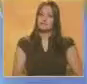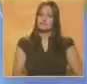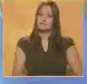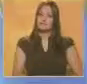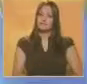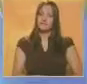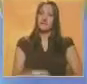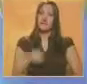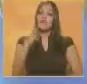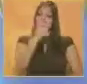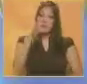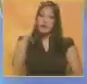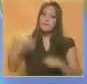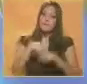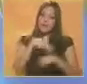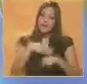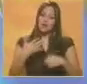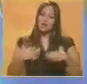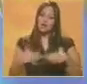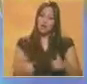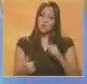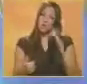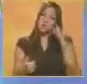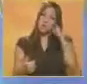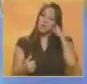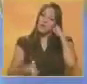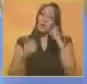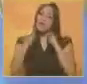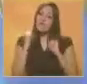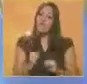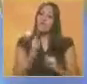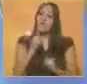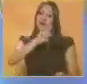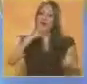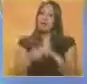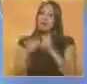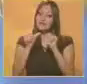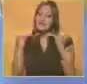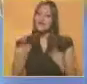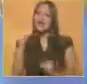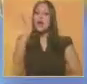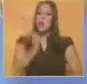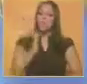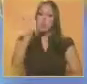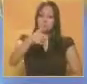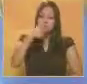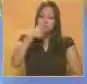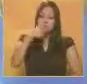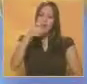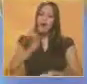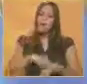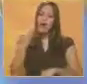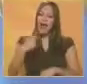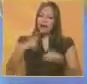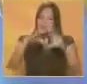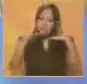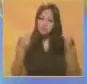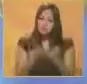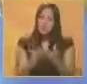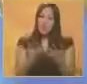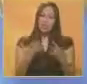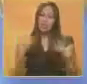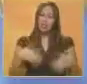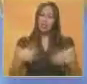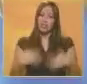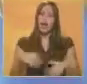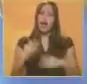buen y en Francia el Ministerio de sanidad reforzará los controles sanitarios y pedirá cambios en el sistema europeo de vigilancia tras el escándalo de los implantes mamarios pip